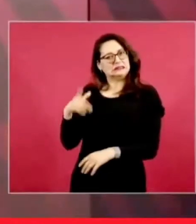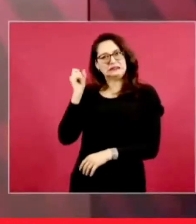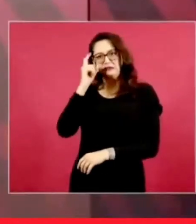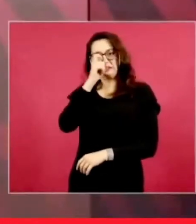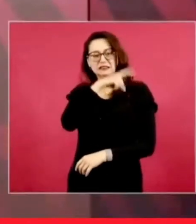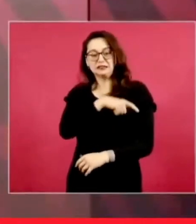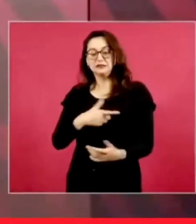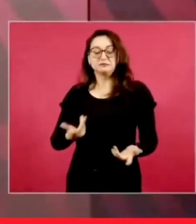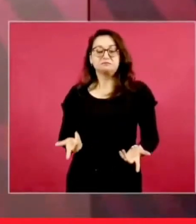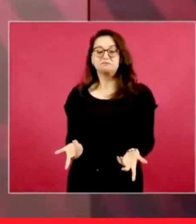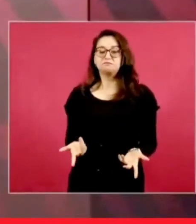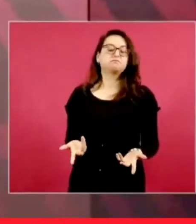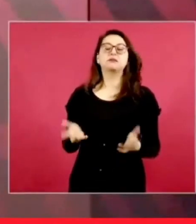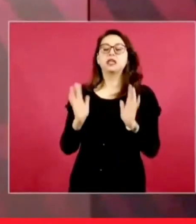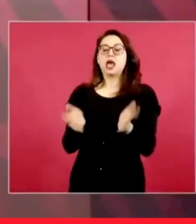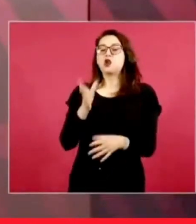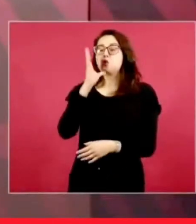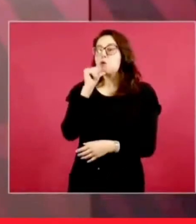es